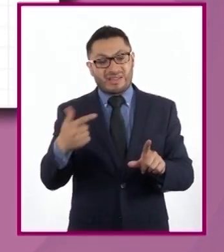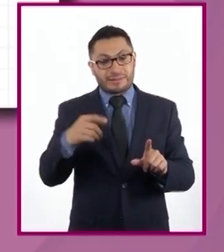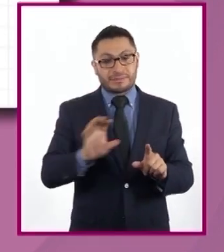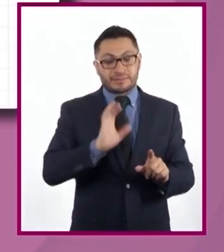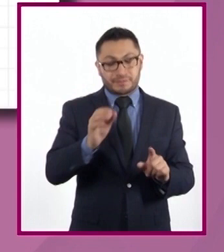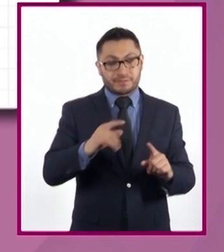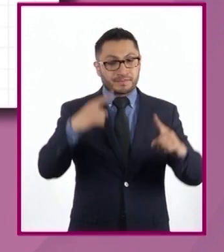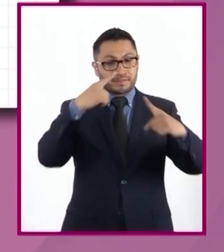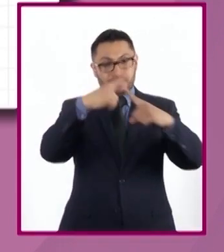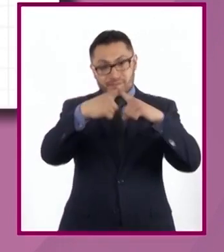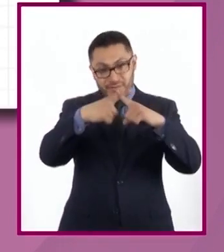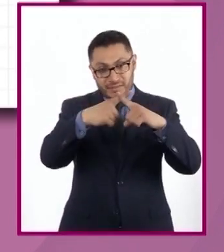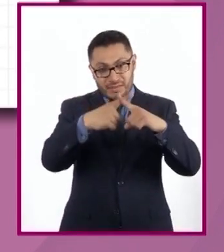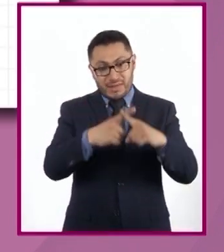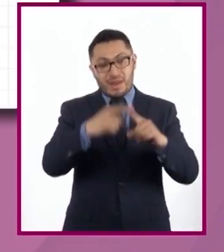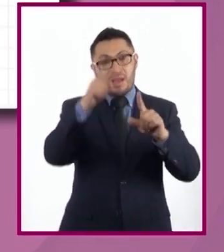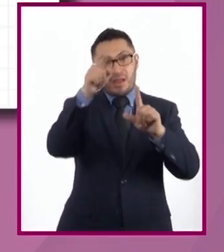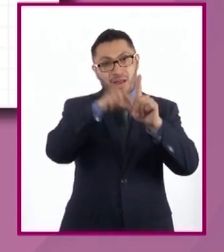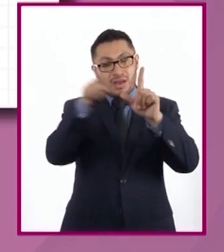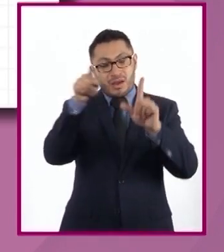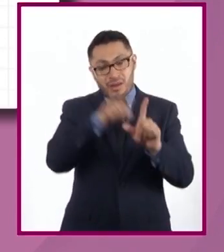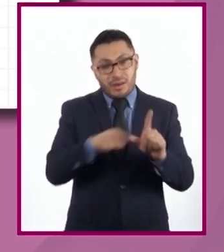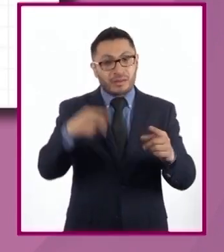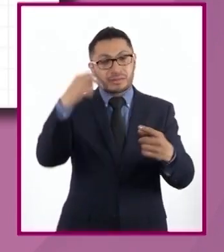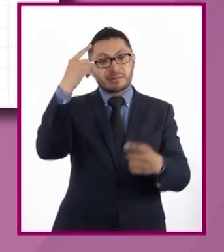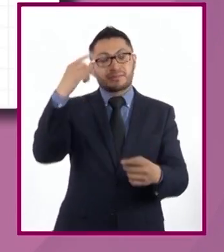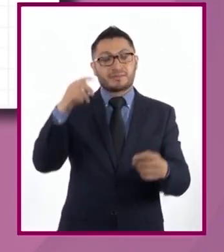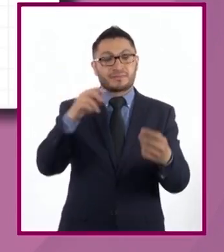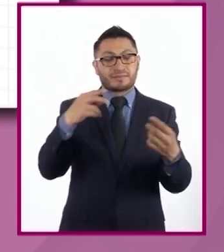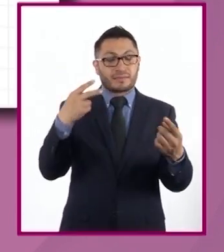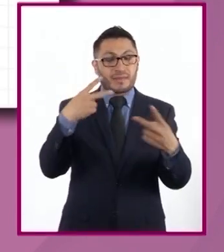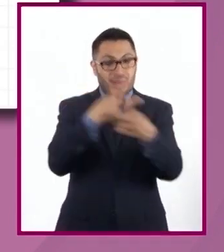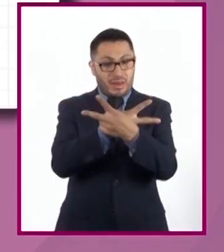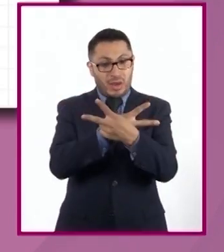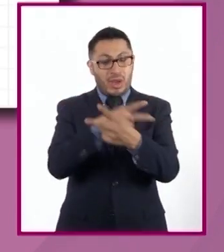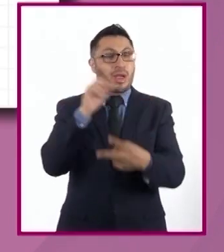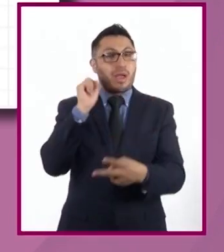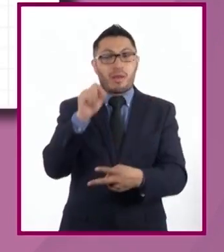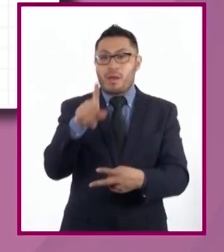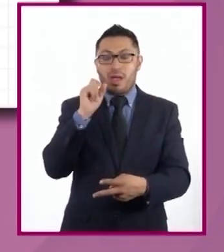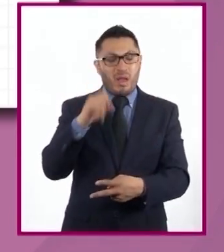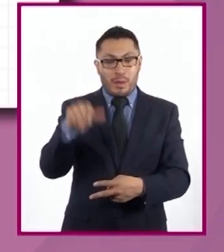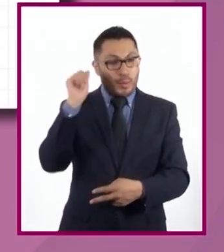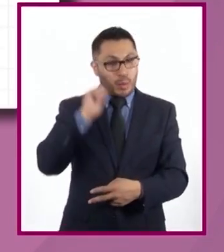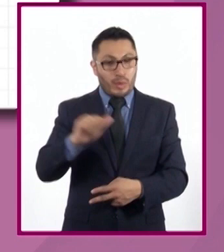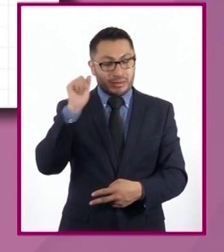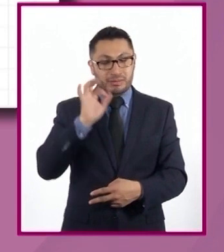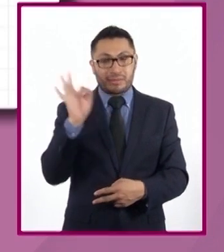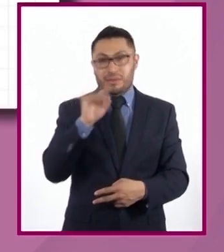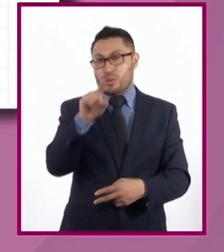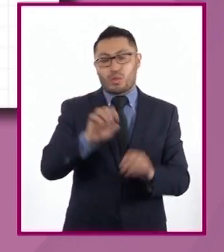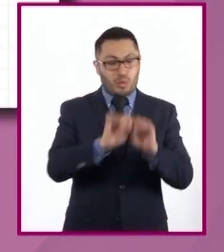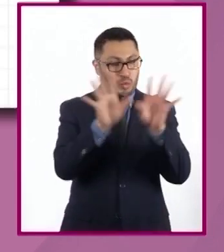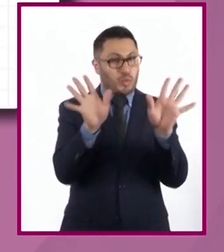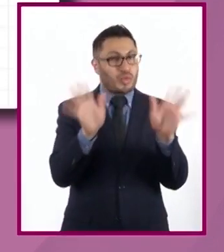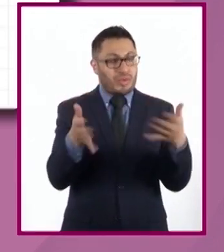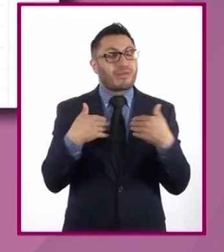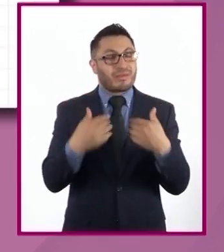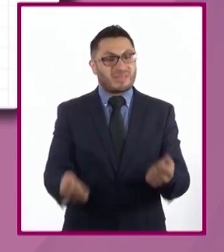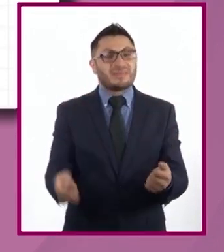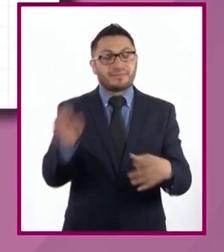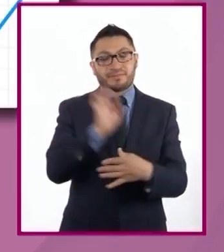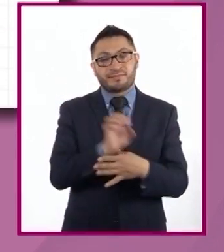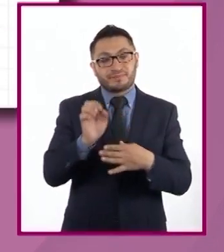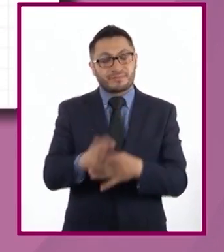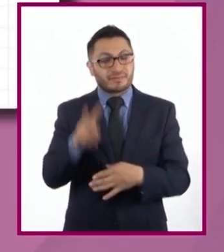los ángulos opuestos por el vértice siempre tienen la misma medida. Si ya tienes eso claro, entonces vamos a